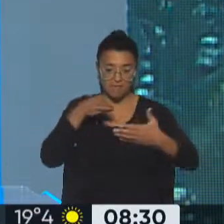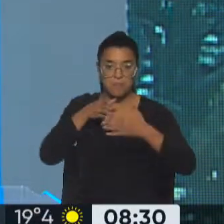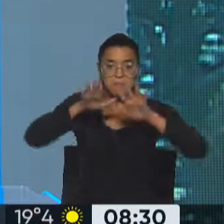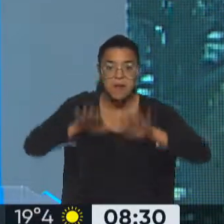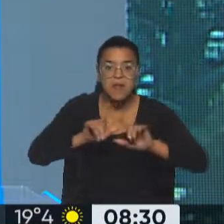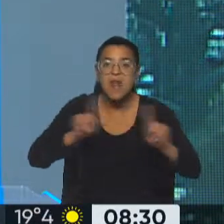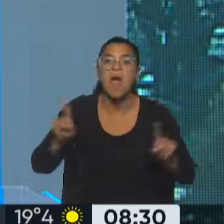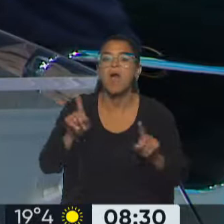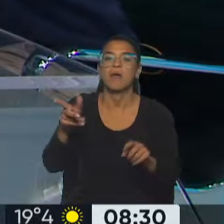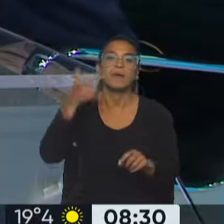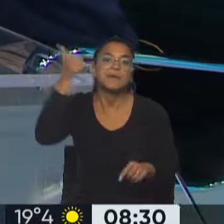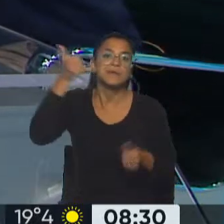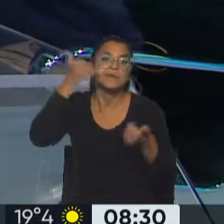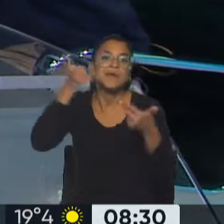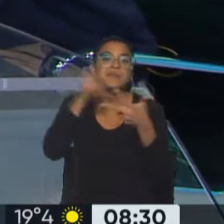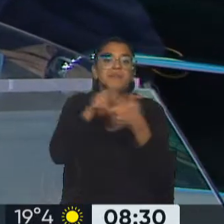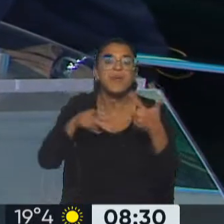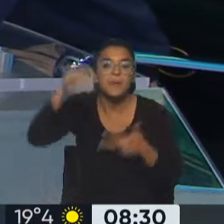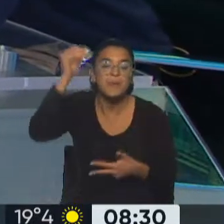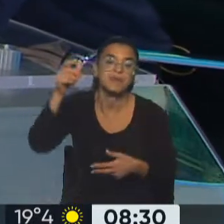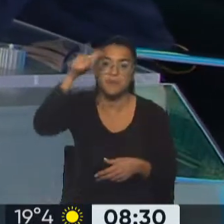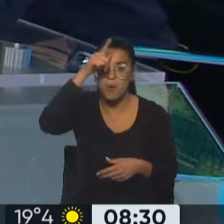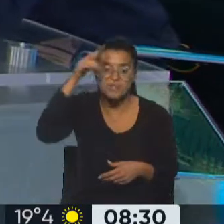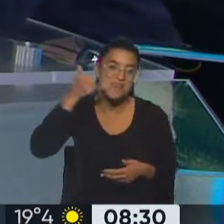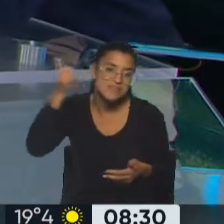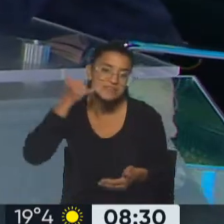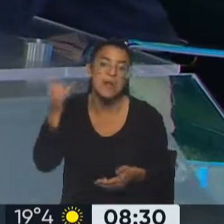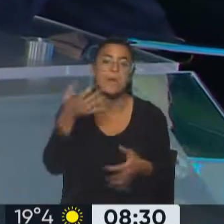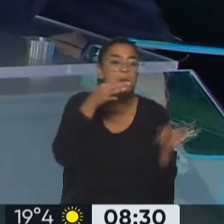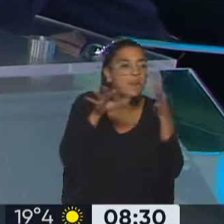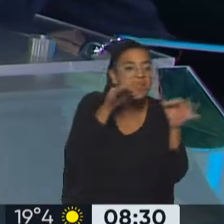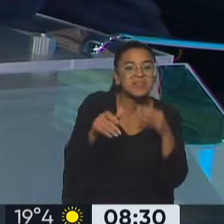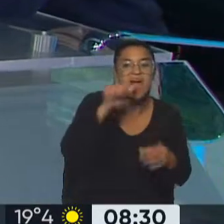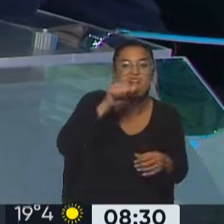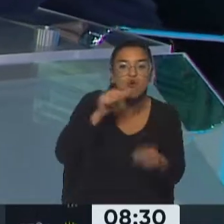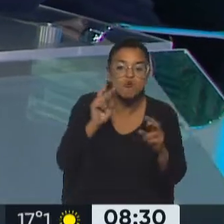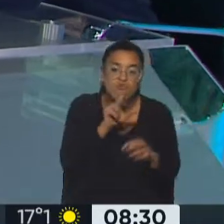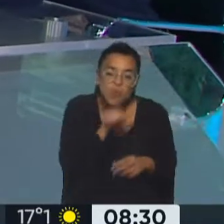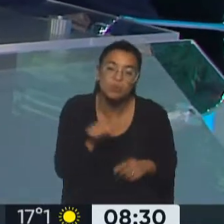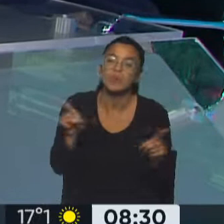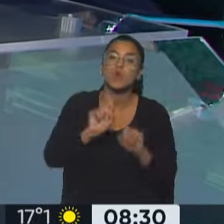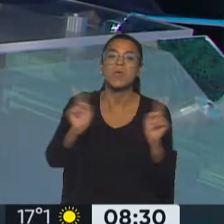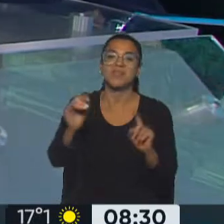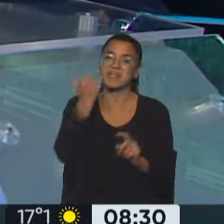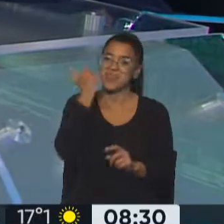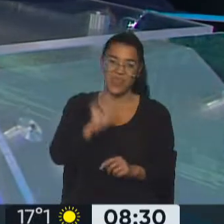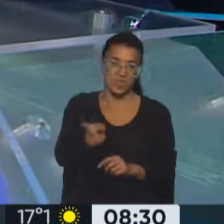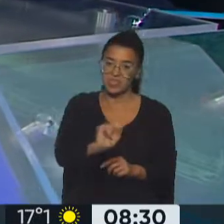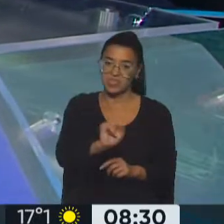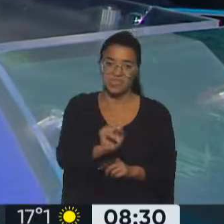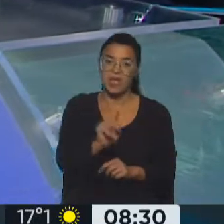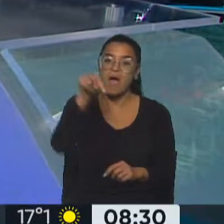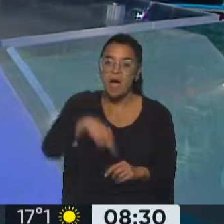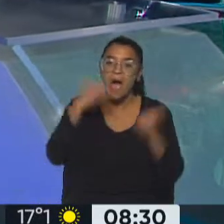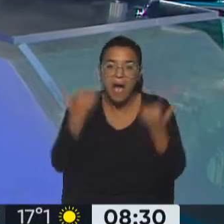tres llamados a la policía la venta de alcohol sobre las rutas entonces uno ya no puede decir que esto fue algo accidental no no no